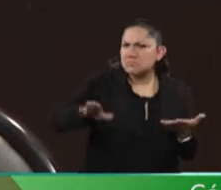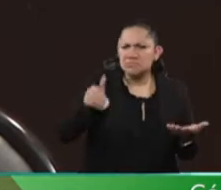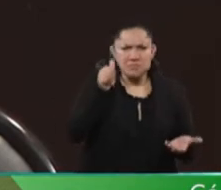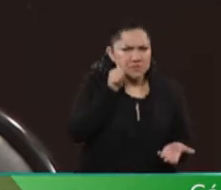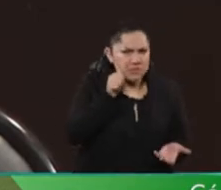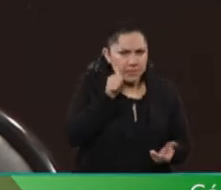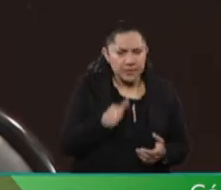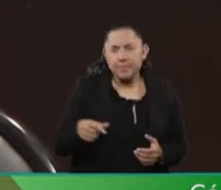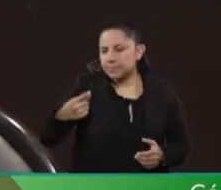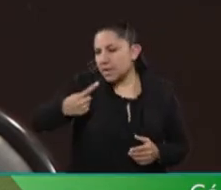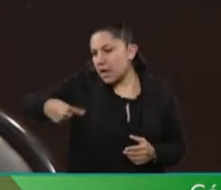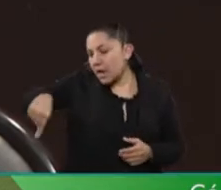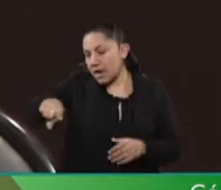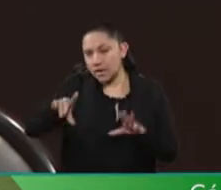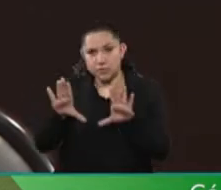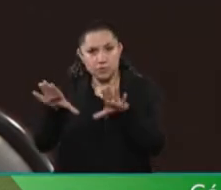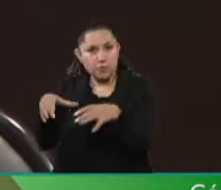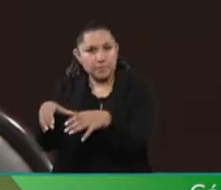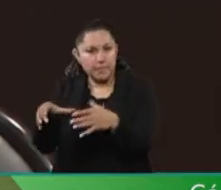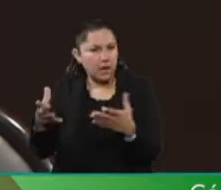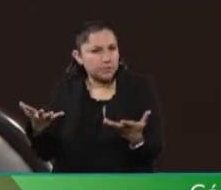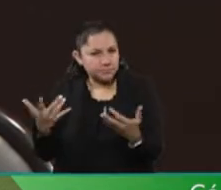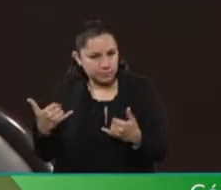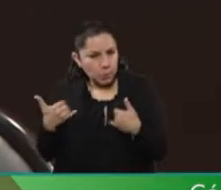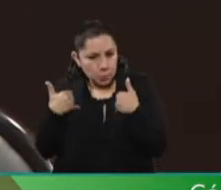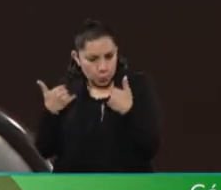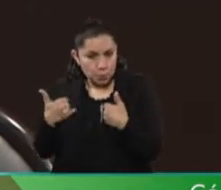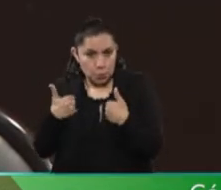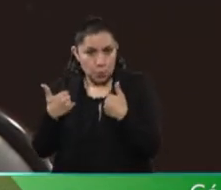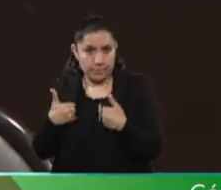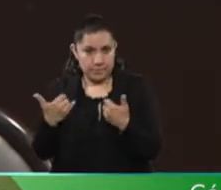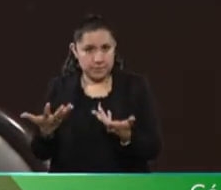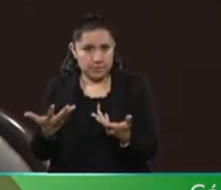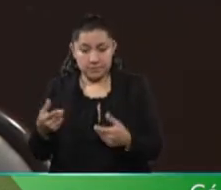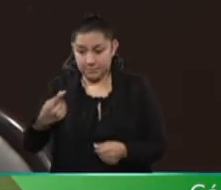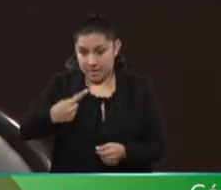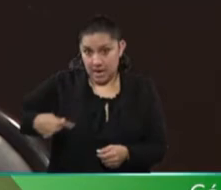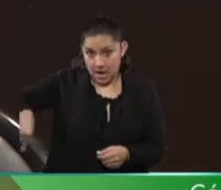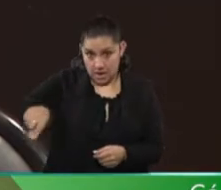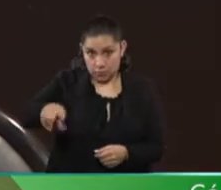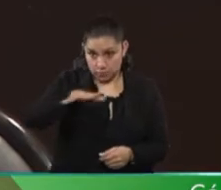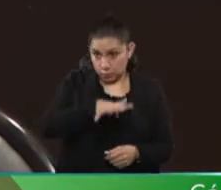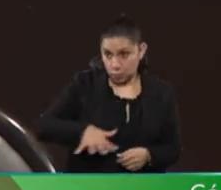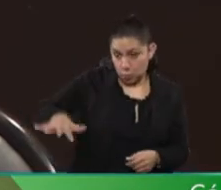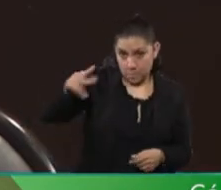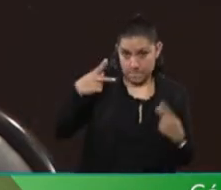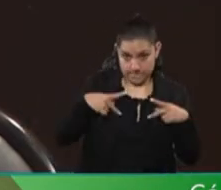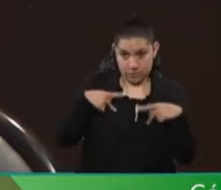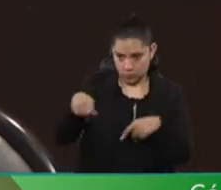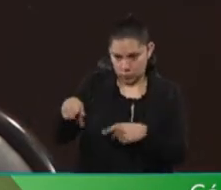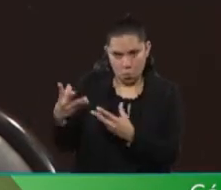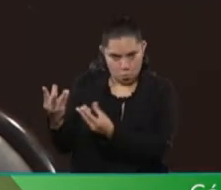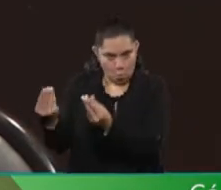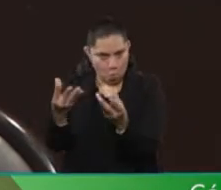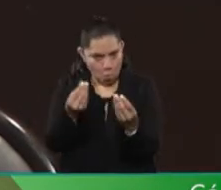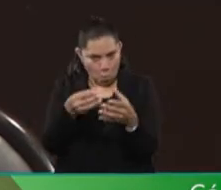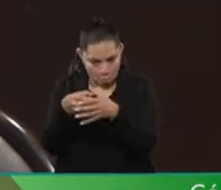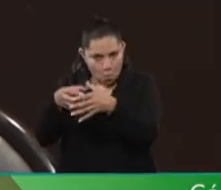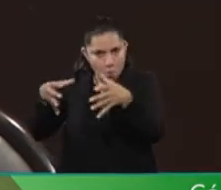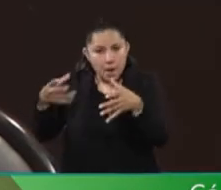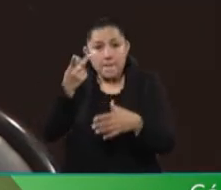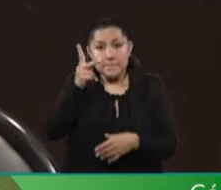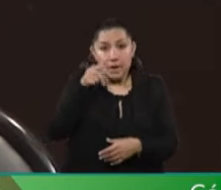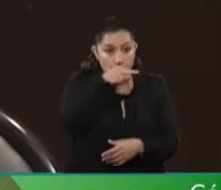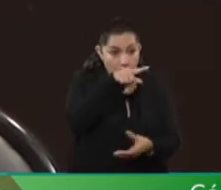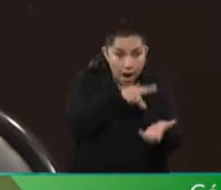un sector que es una mayoría poblacional pero una minoría en cuanto a representación política